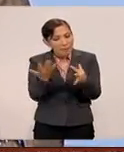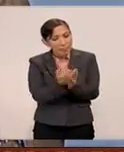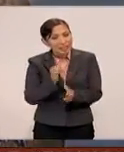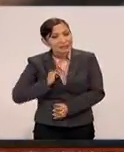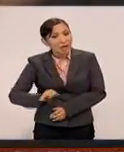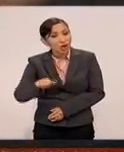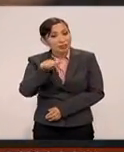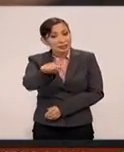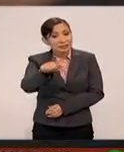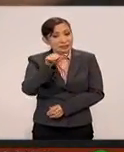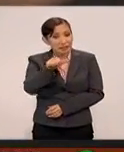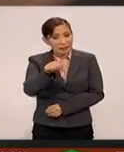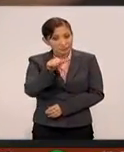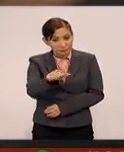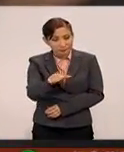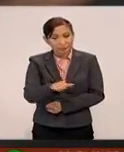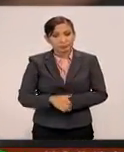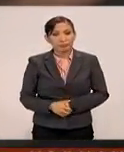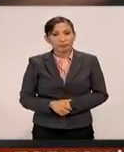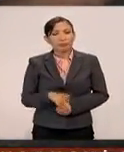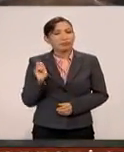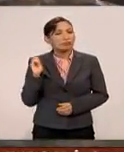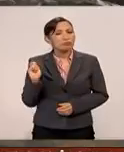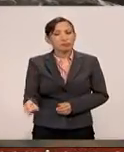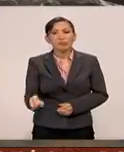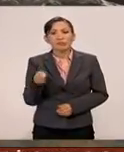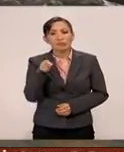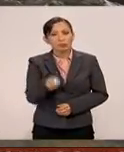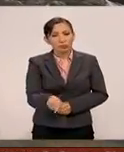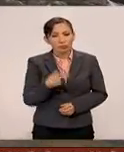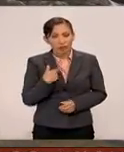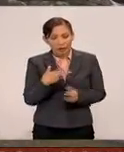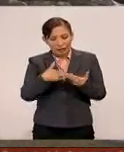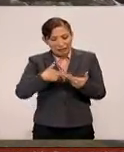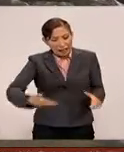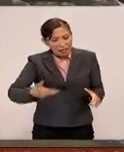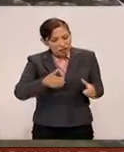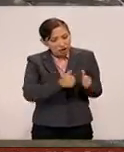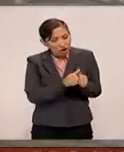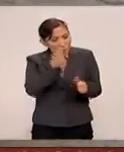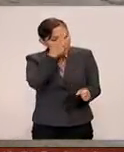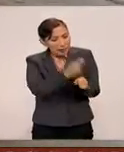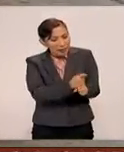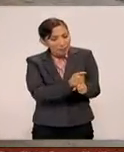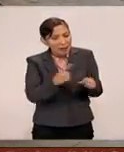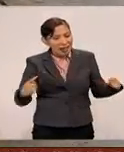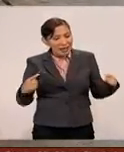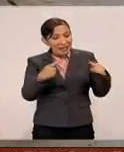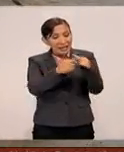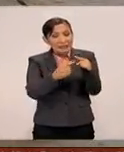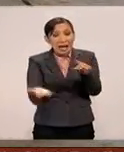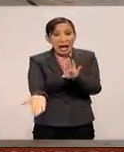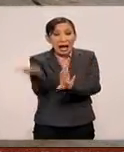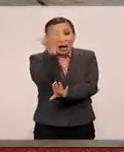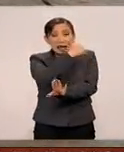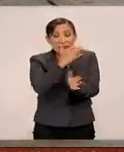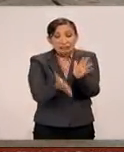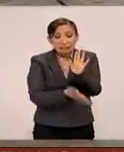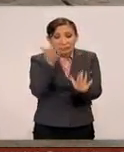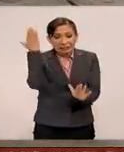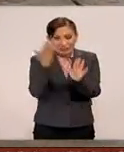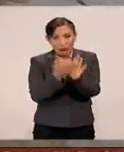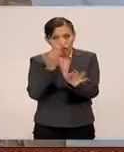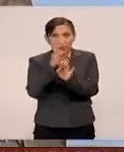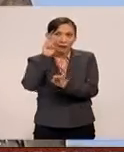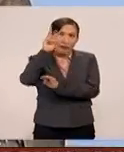siglo XVI, es decir, está relacionado con la primer catedral que hubo, ¿no? La que